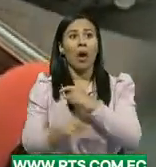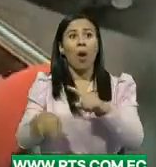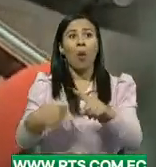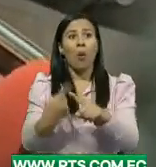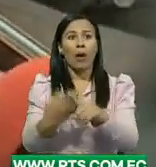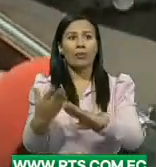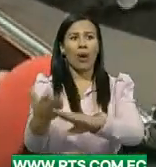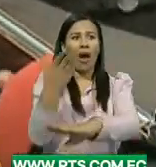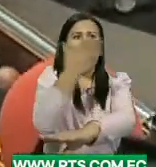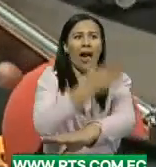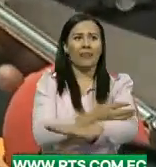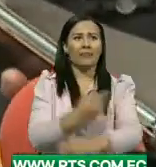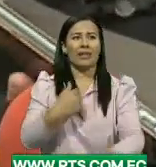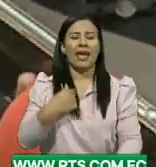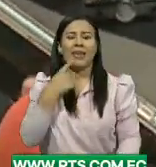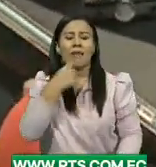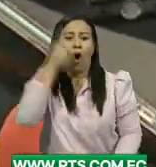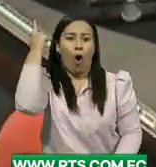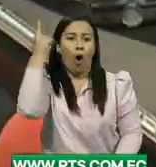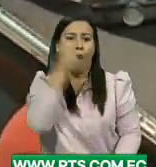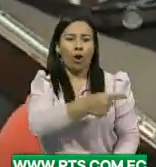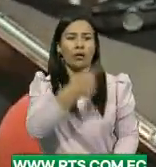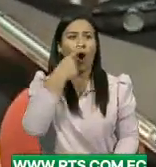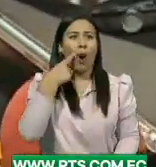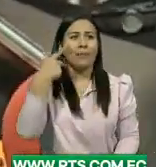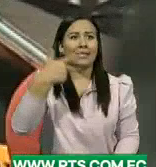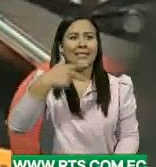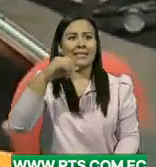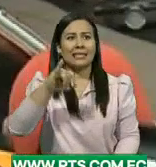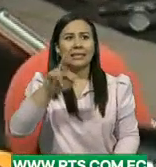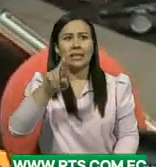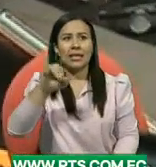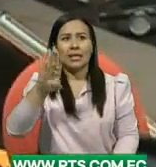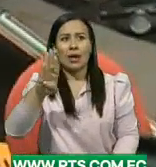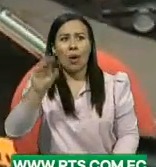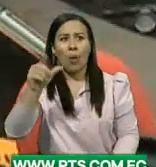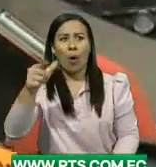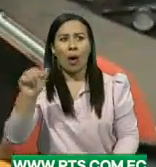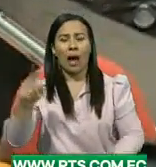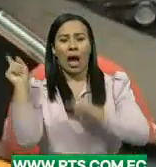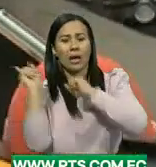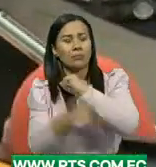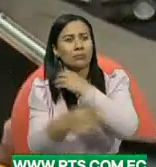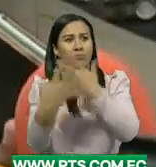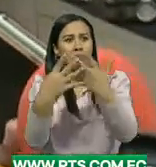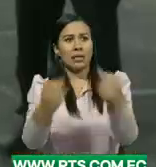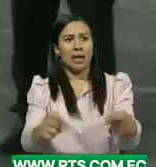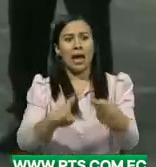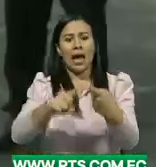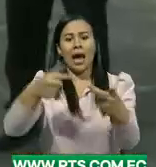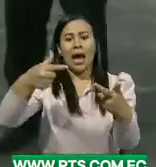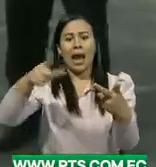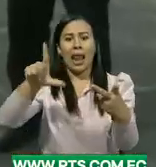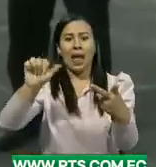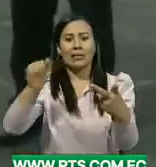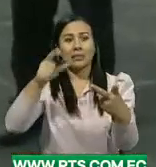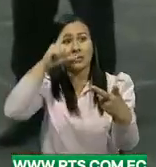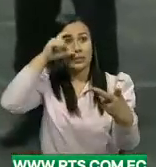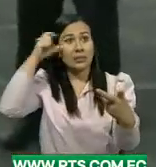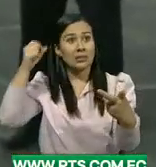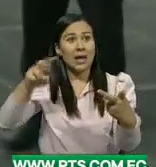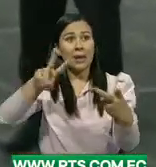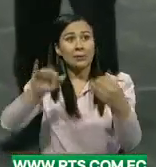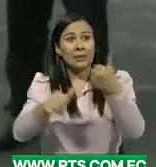el enjuiciamiento de Chiriboga y el enjuiciamiento de Glass. Los dos están en la cárcel. Mientras que más denuncias